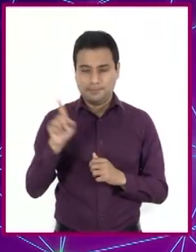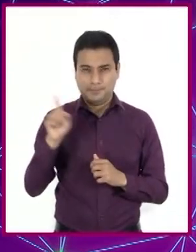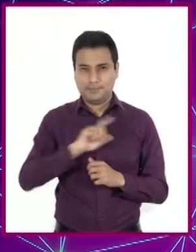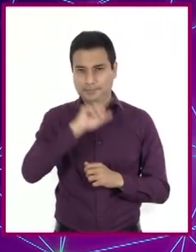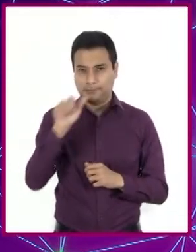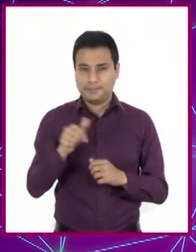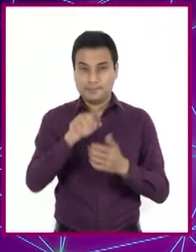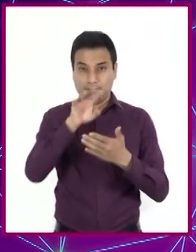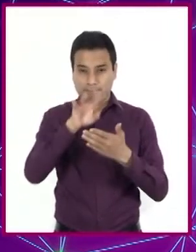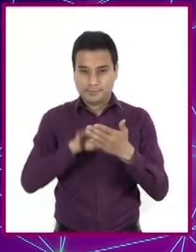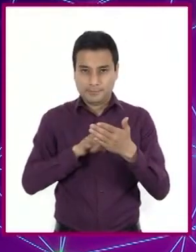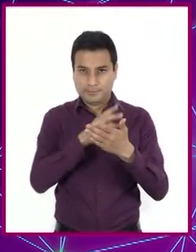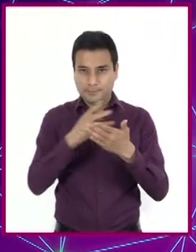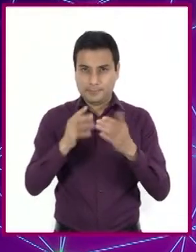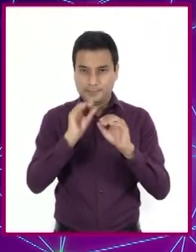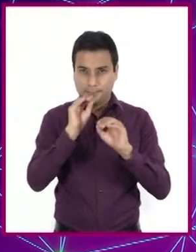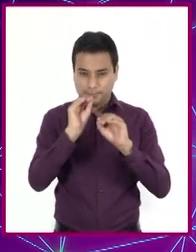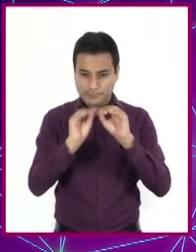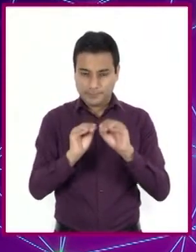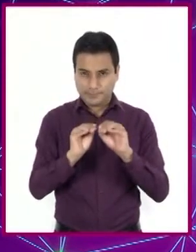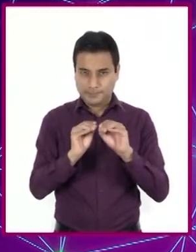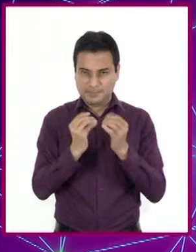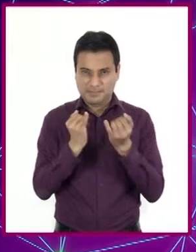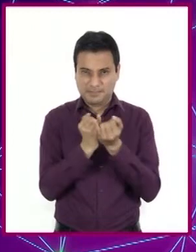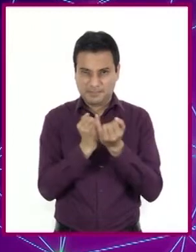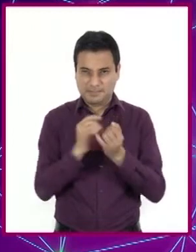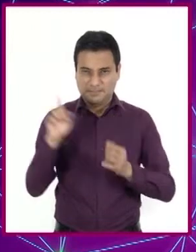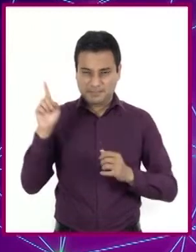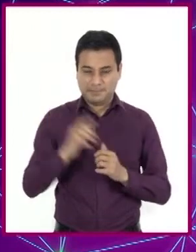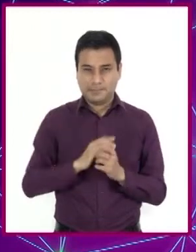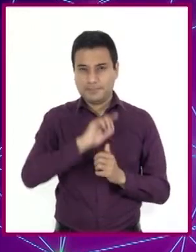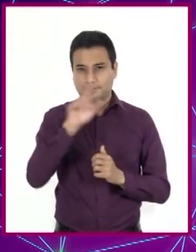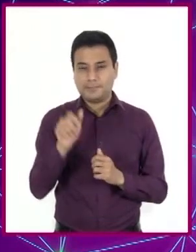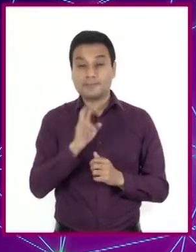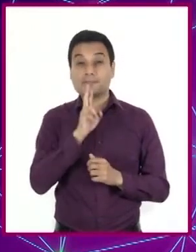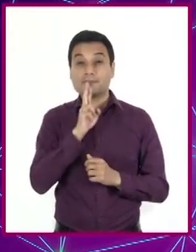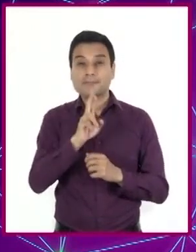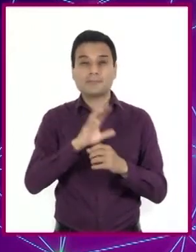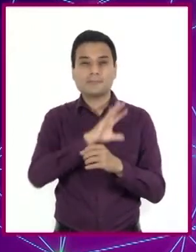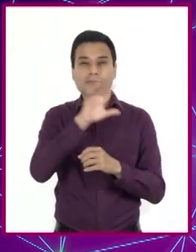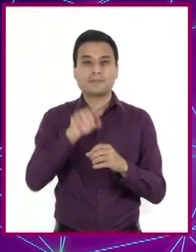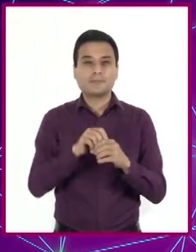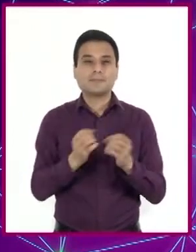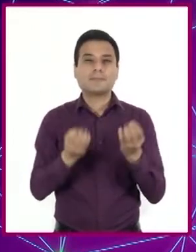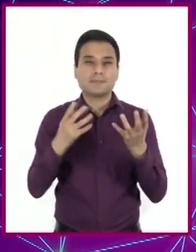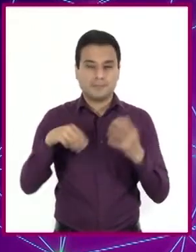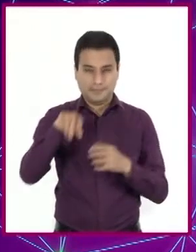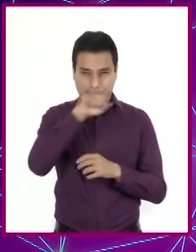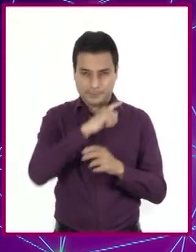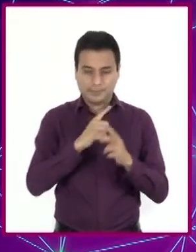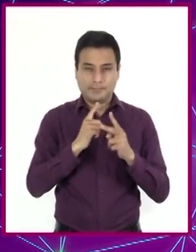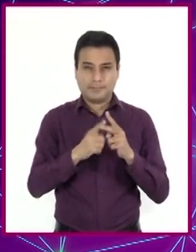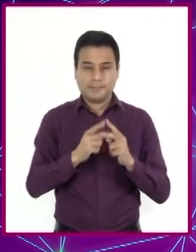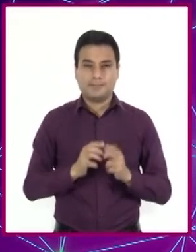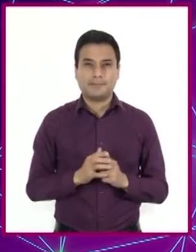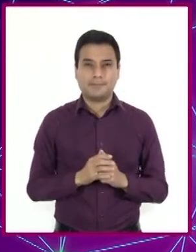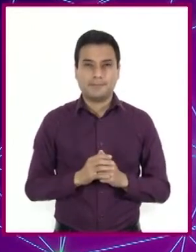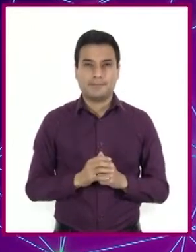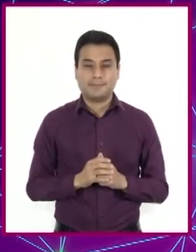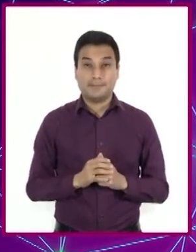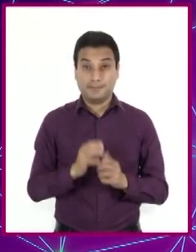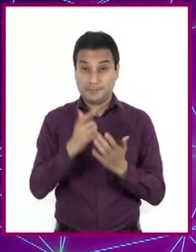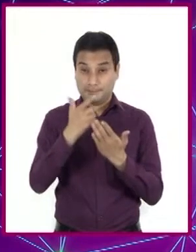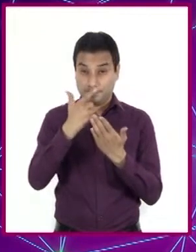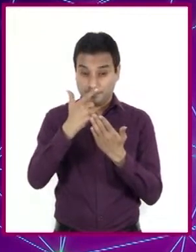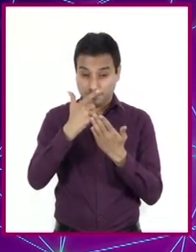una tabla como la que se muestra y obtengan su valor absoluto. La suma de todas las